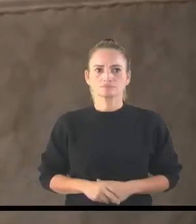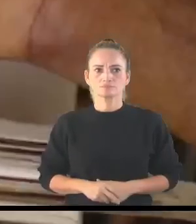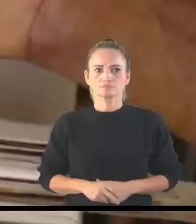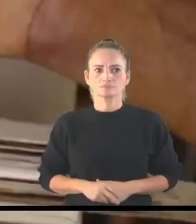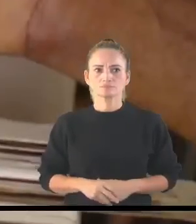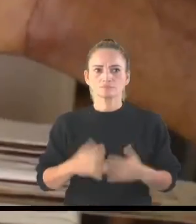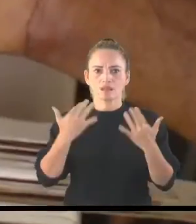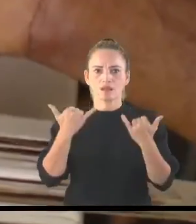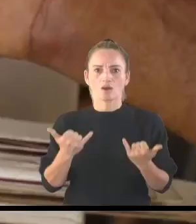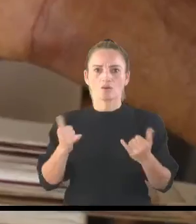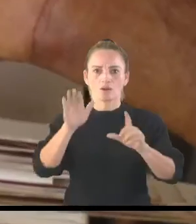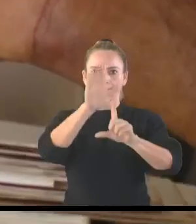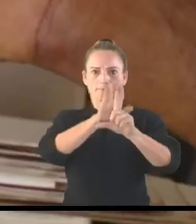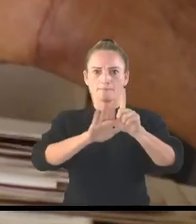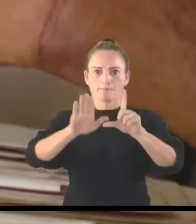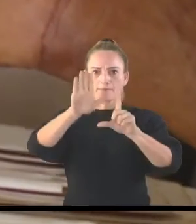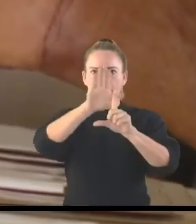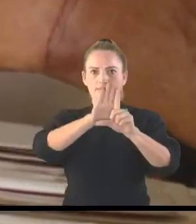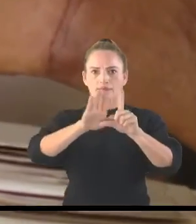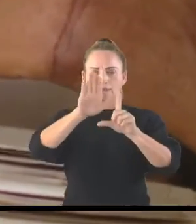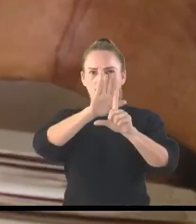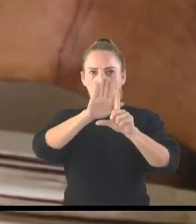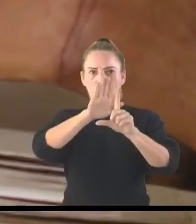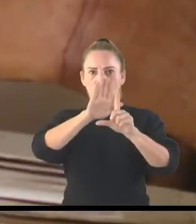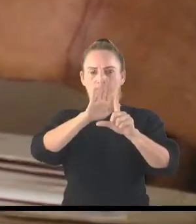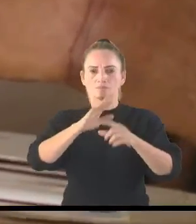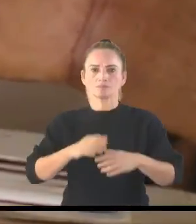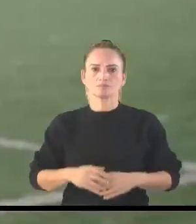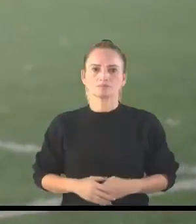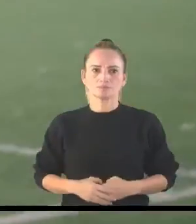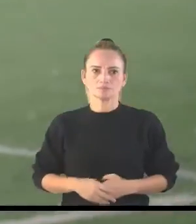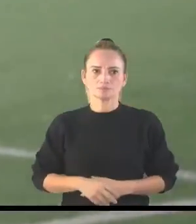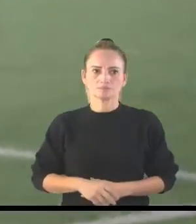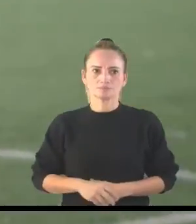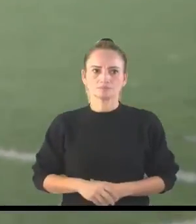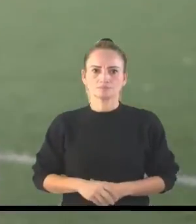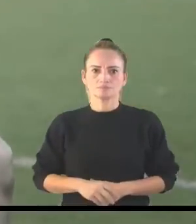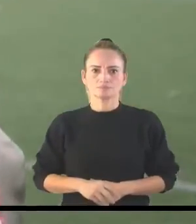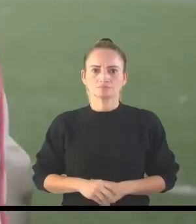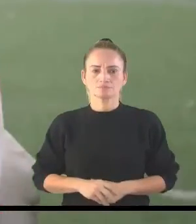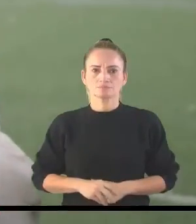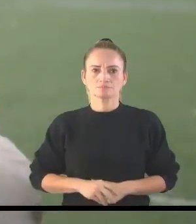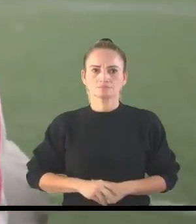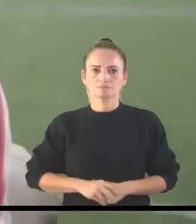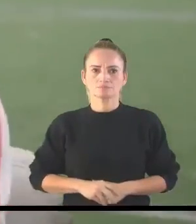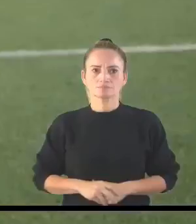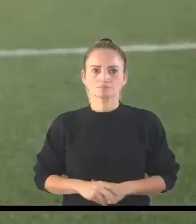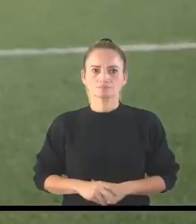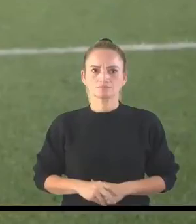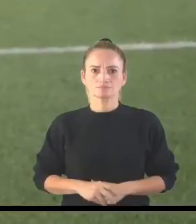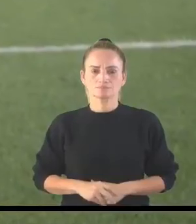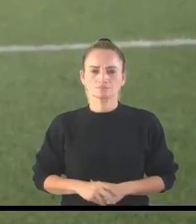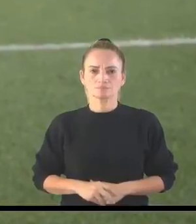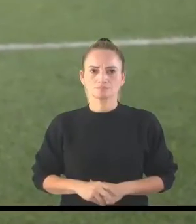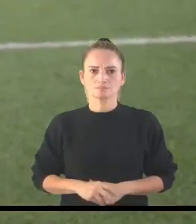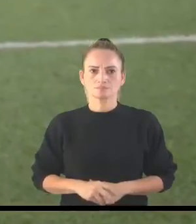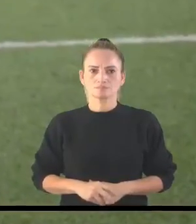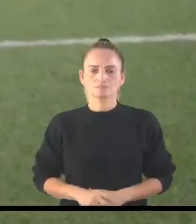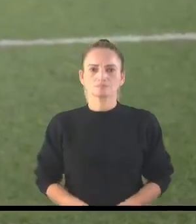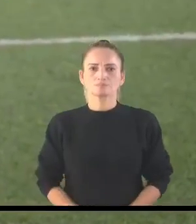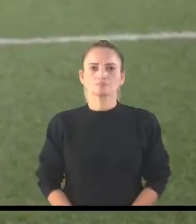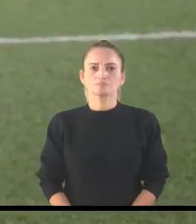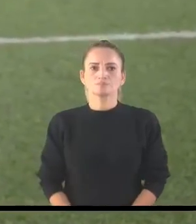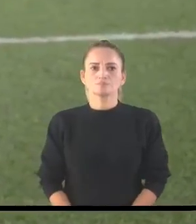Vamos a ver un video para antes de finalizar. El fútbol para mí significa mucho, pero lo mejor es vida.